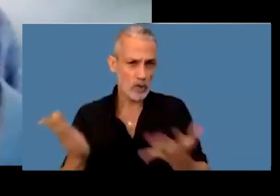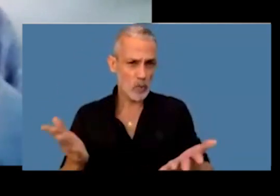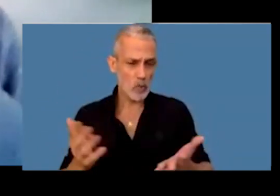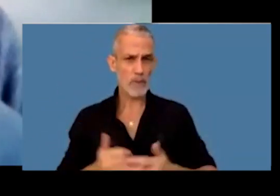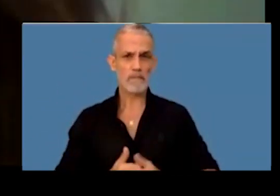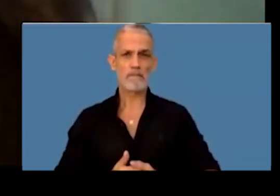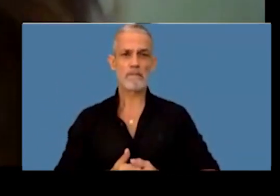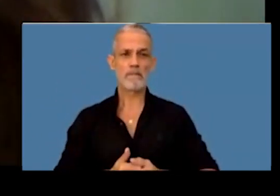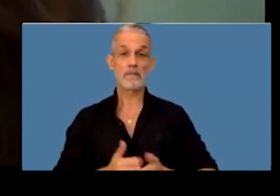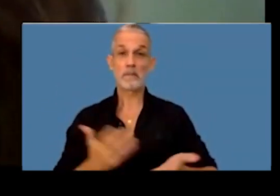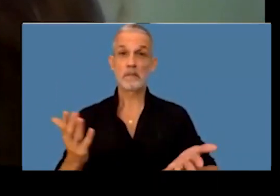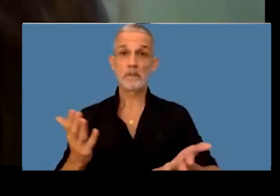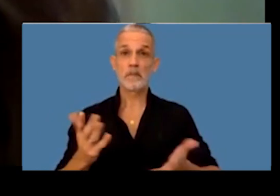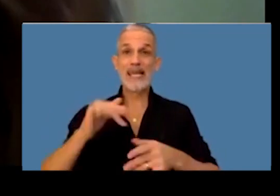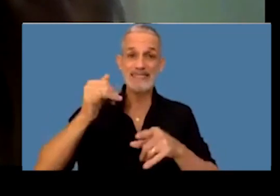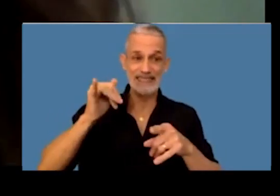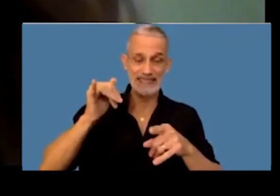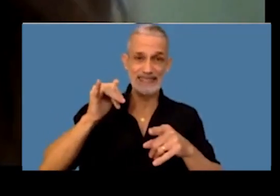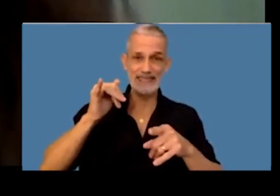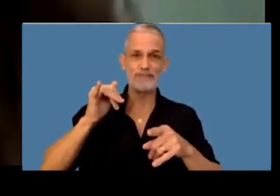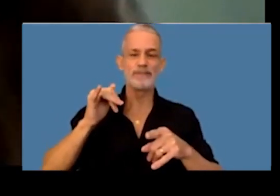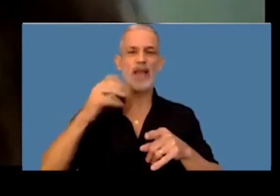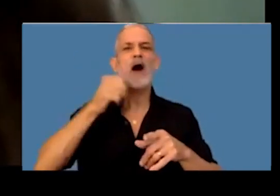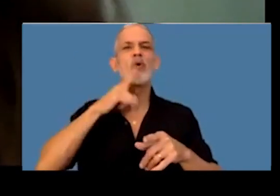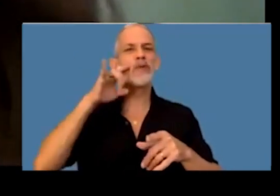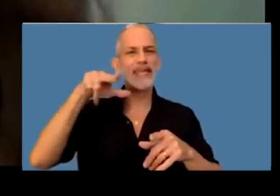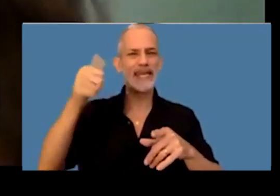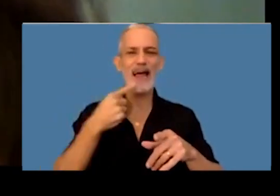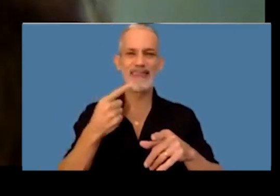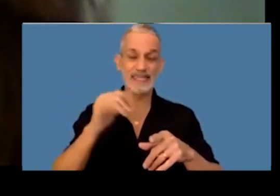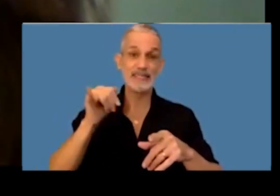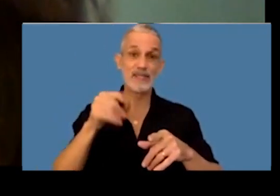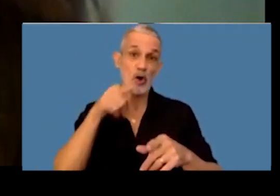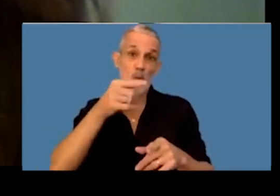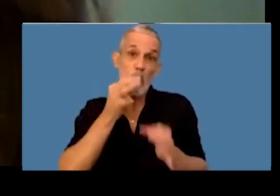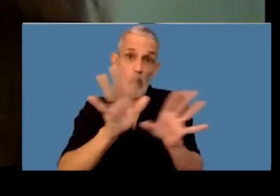Para ir Sí, evacuándole César, preguntas. Como vos prefieras.